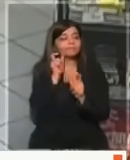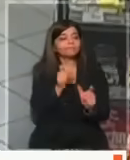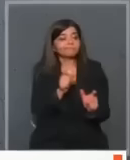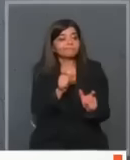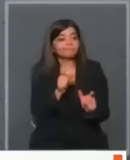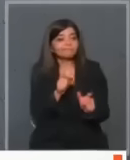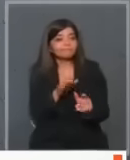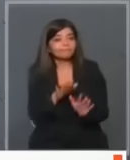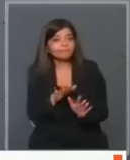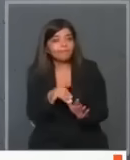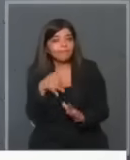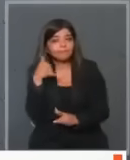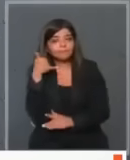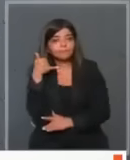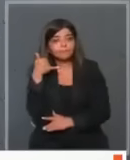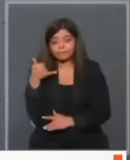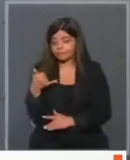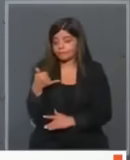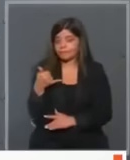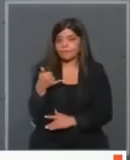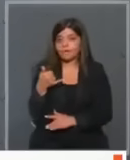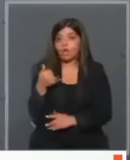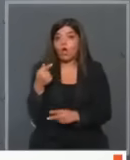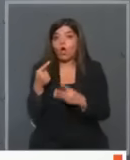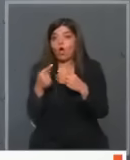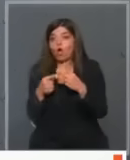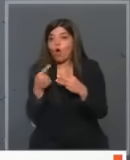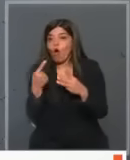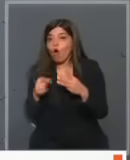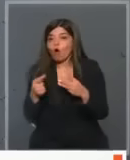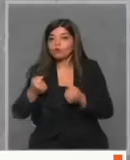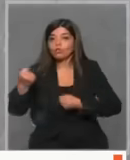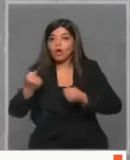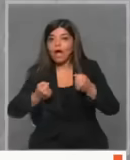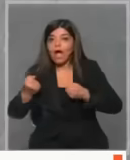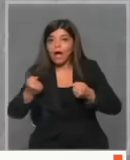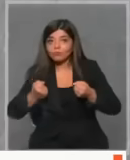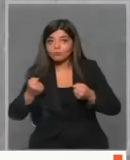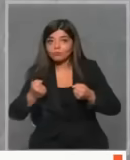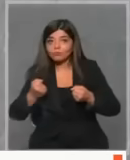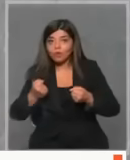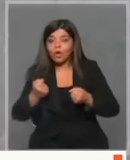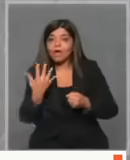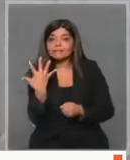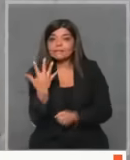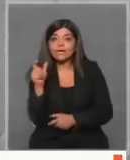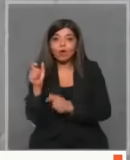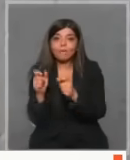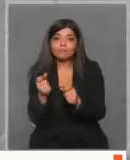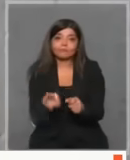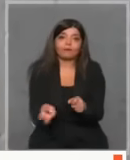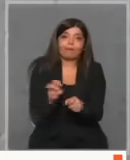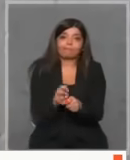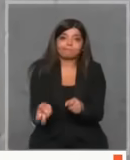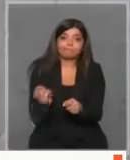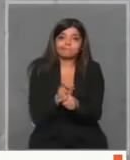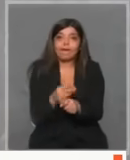teléfono. Mientras afuera se suma este tercer vehículo, marca Renault, con cinco sujetos en su interior,